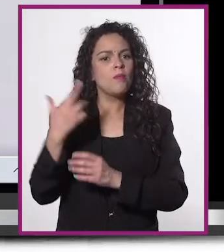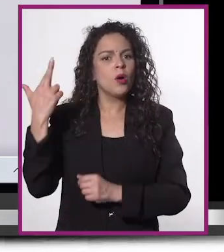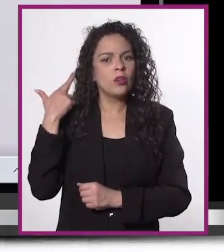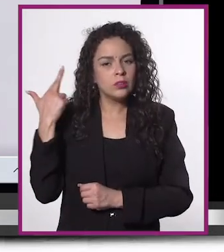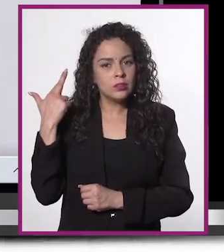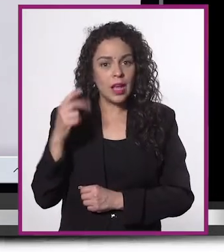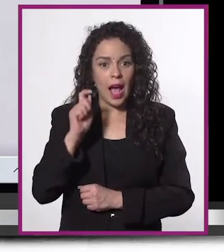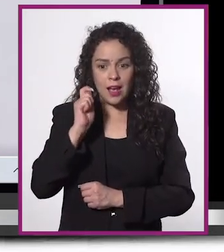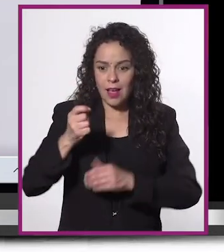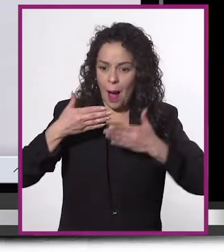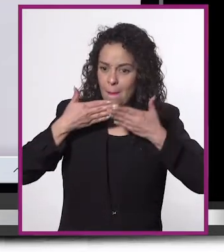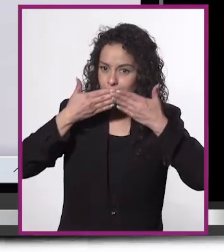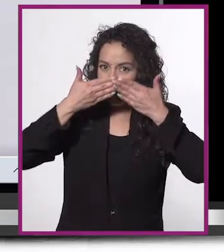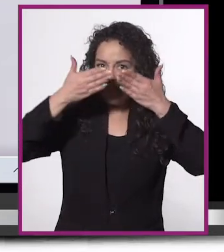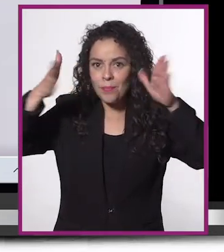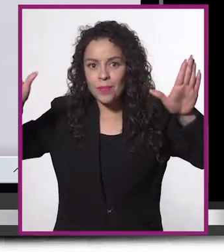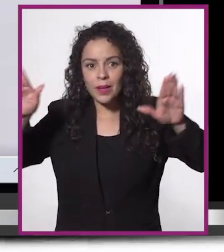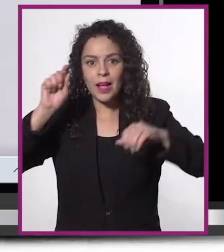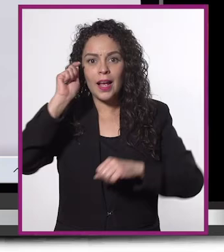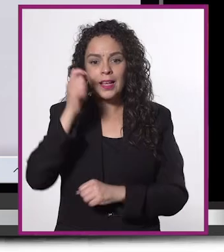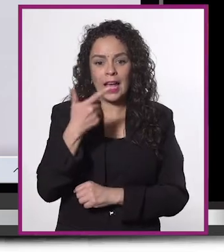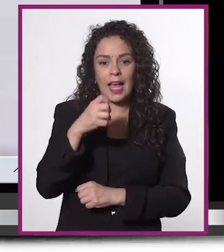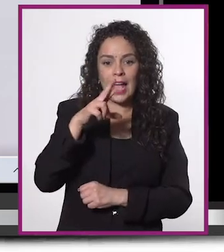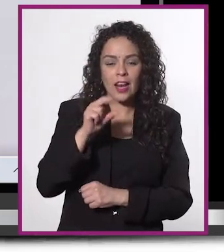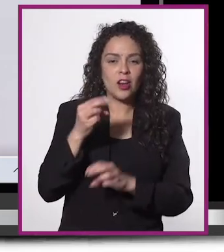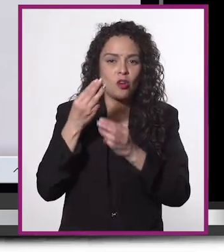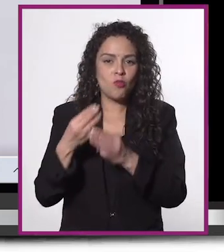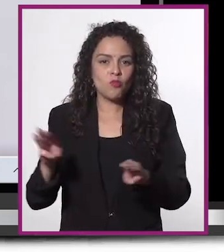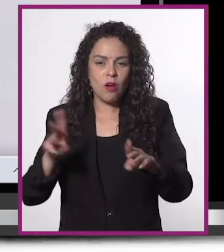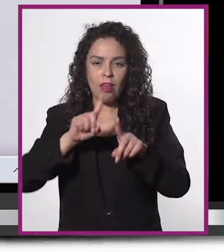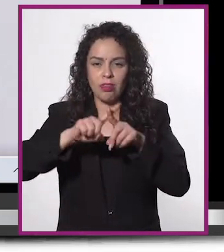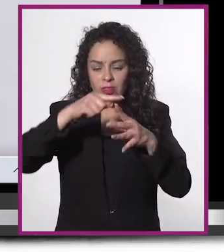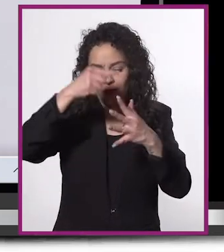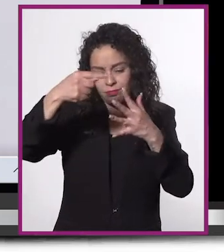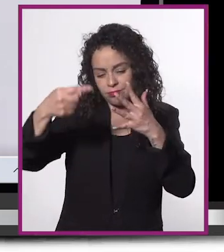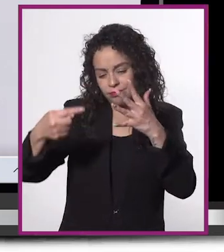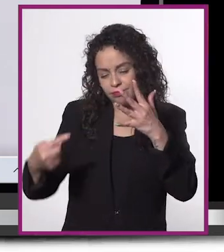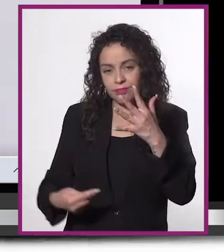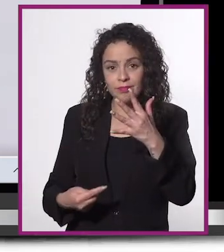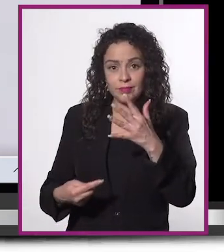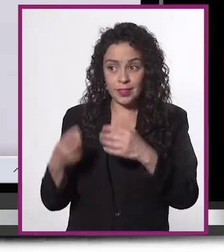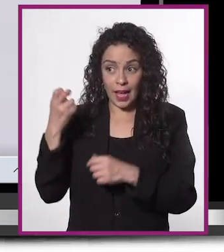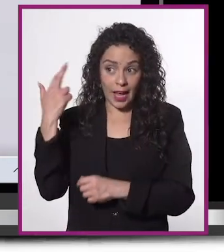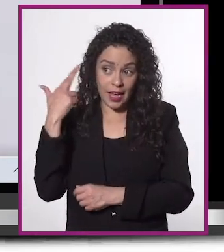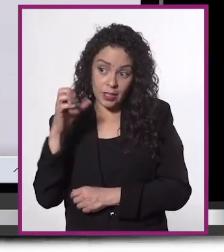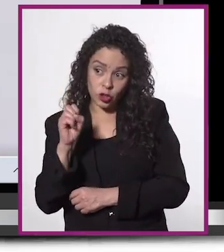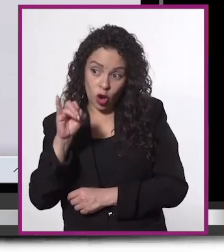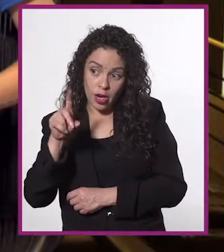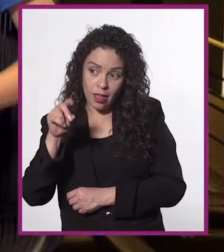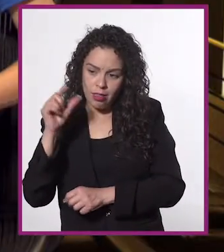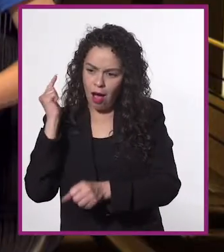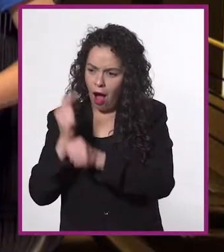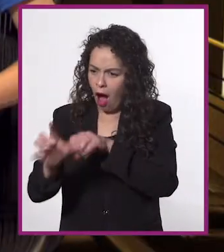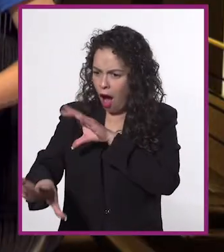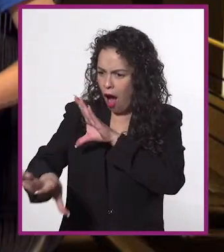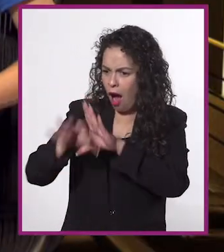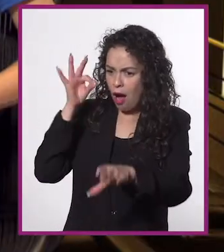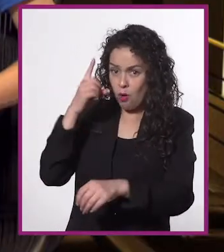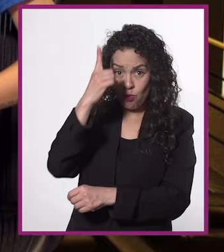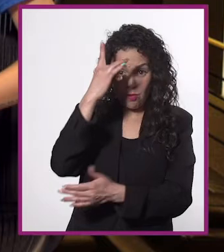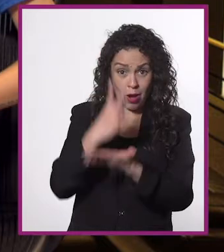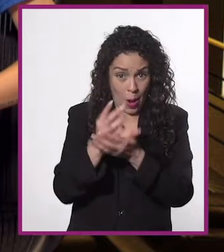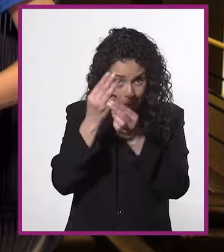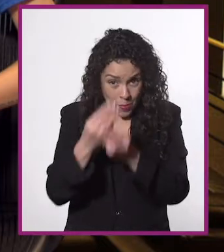espectro de géneros musicales, descubrir en el sonido no solo música,